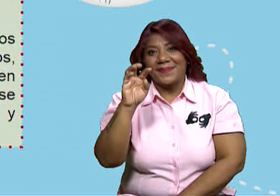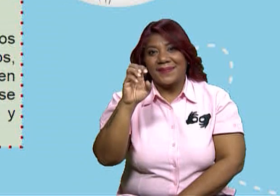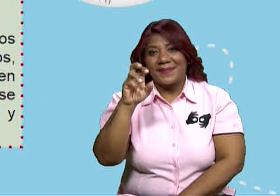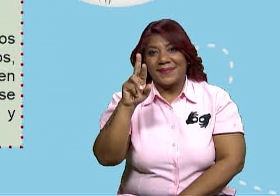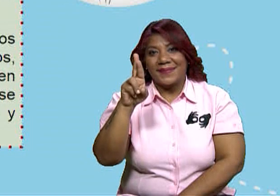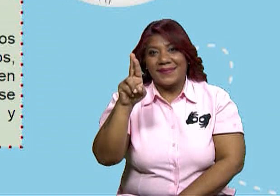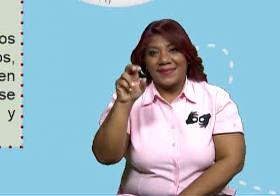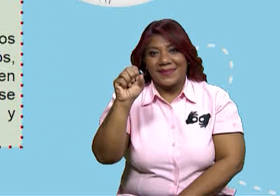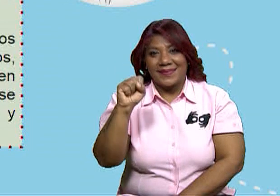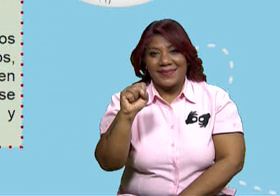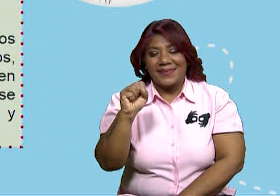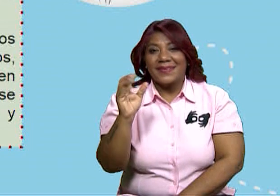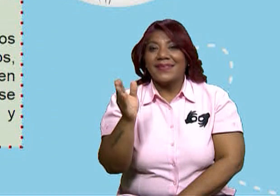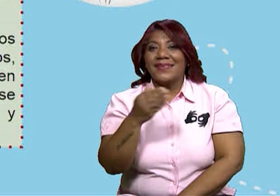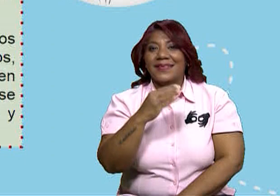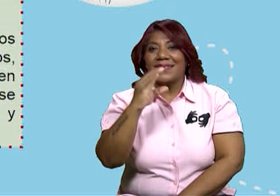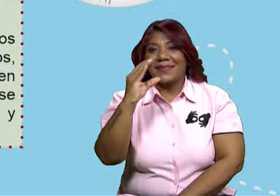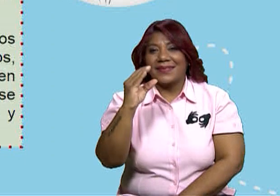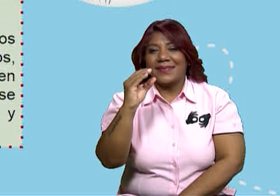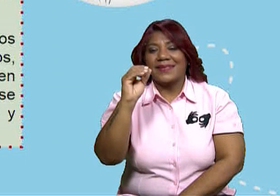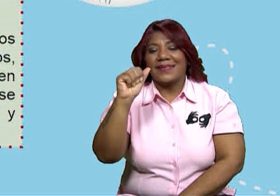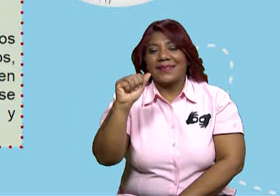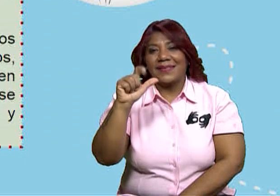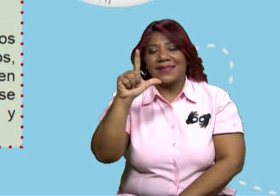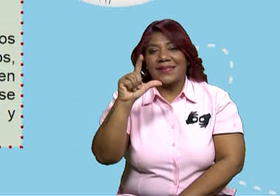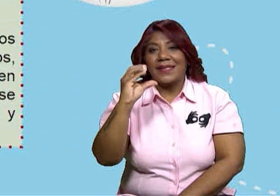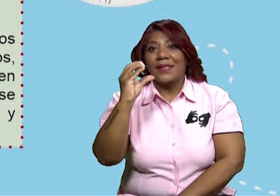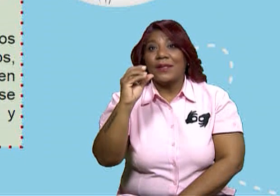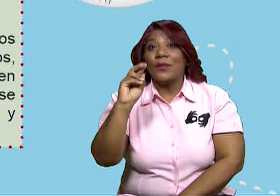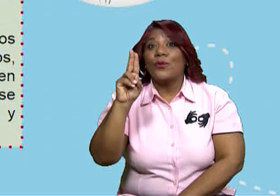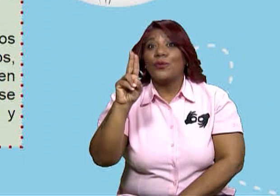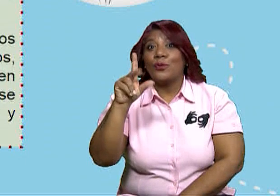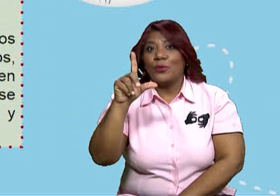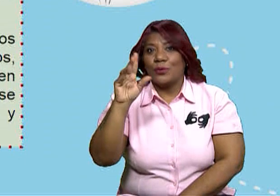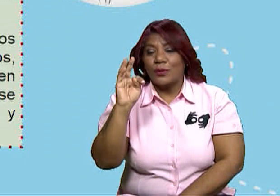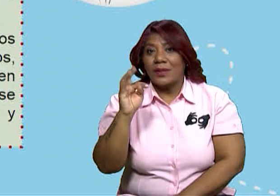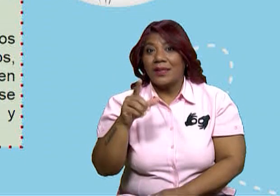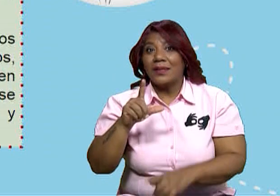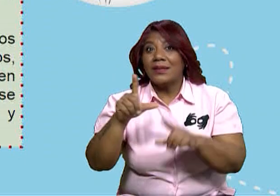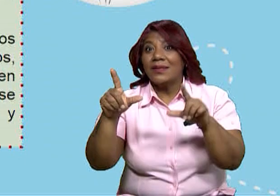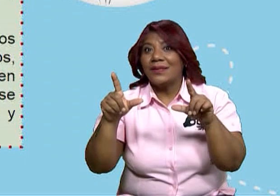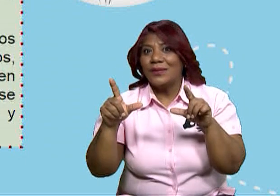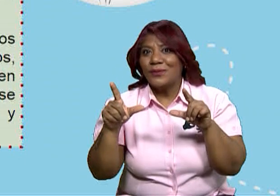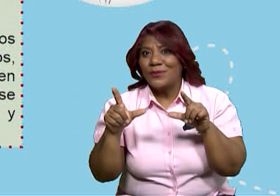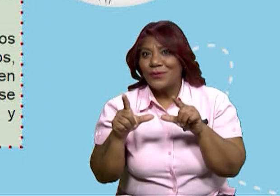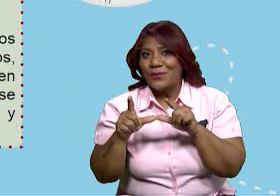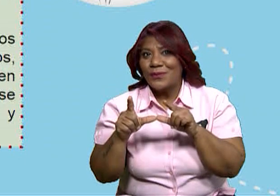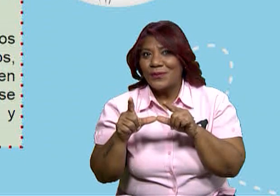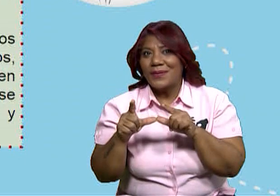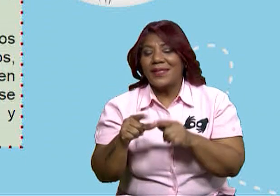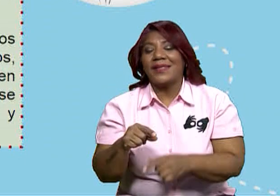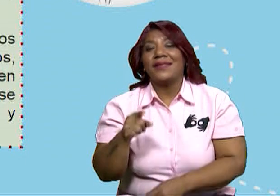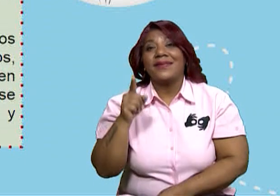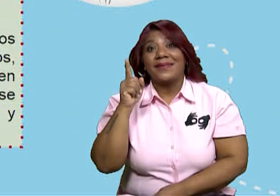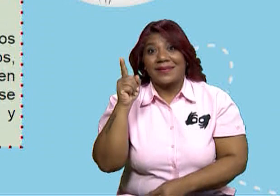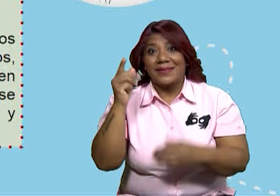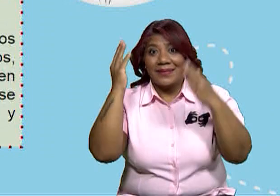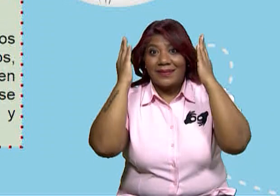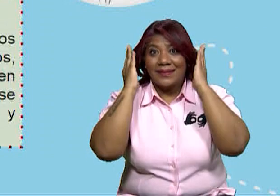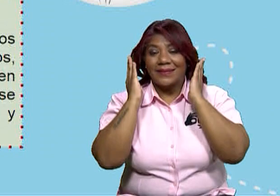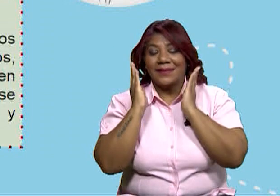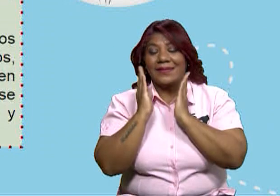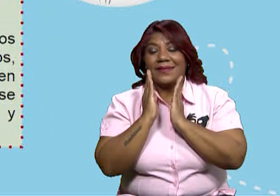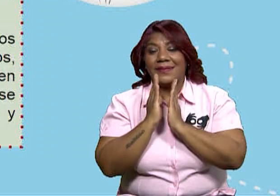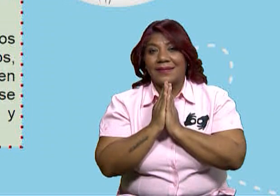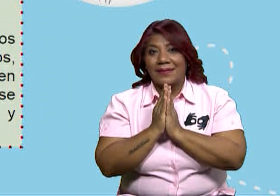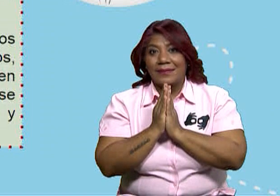¿Han escuchado hablar de ella? Algunos quizás sí. Y el que no, pues hoy la va a conocer. La Madre Teresa de Calcuta